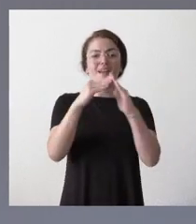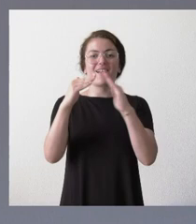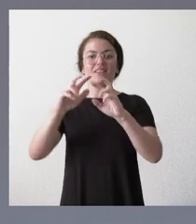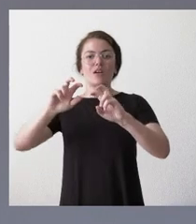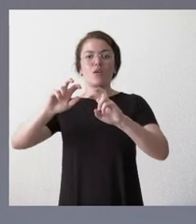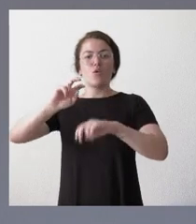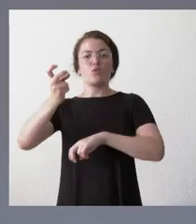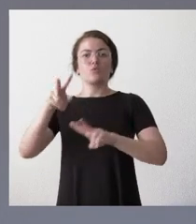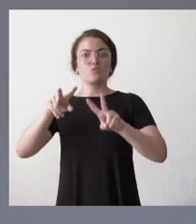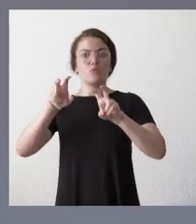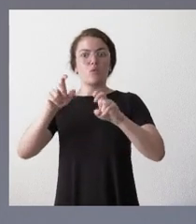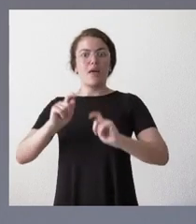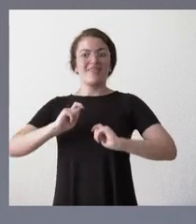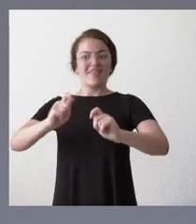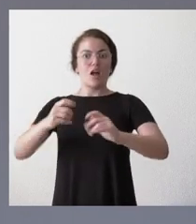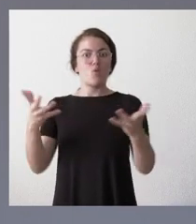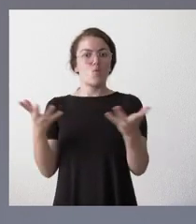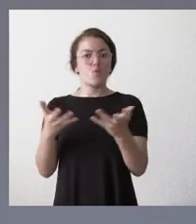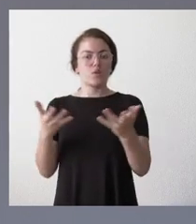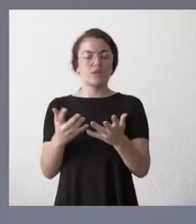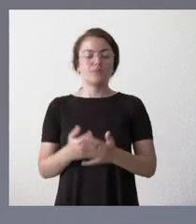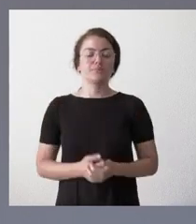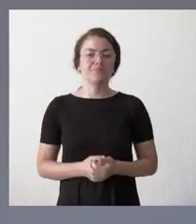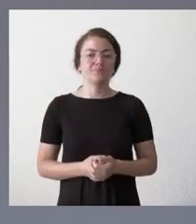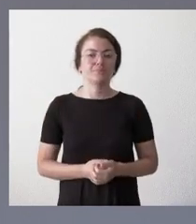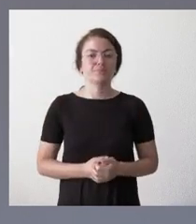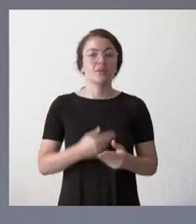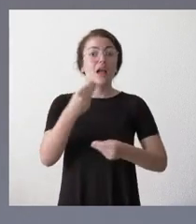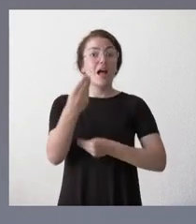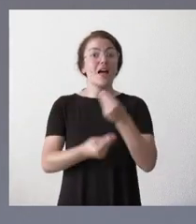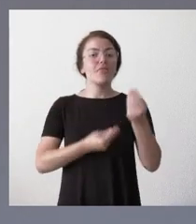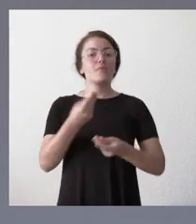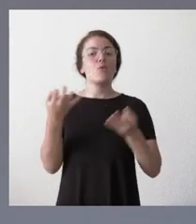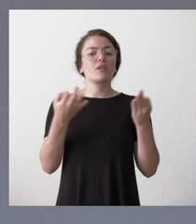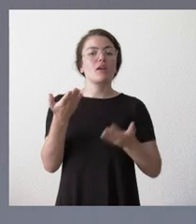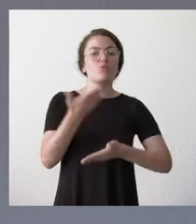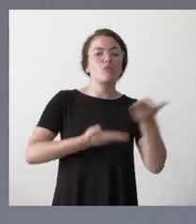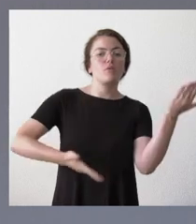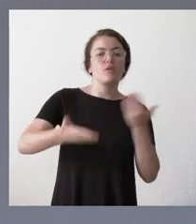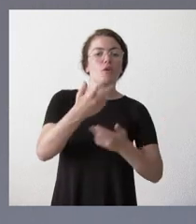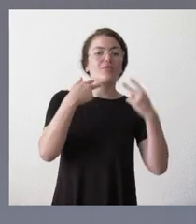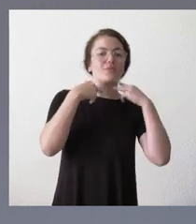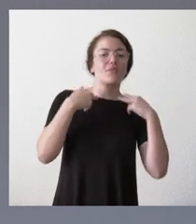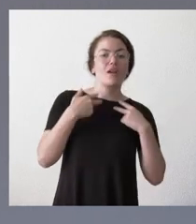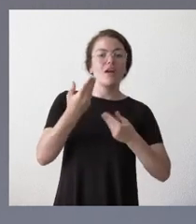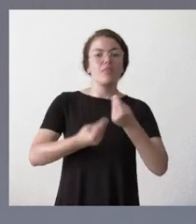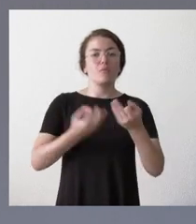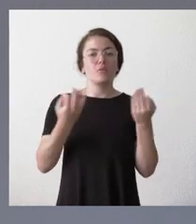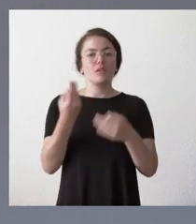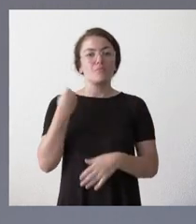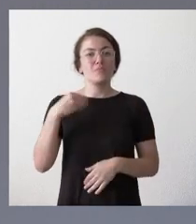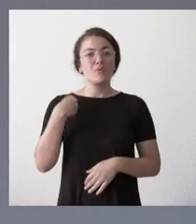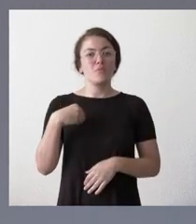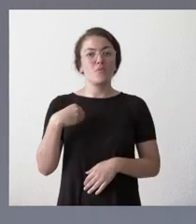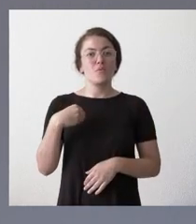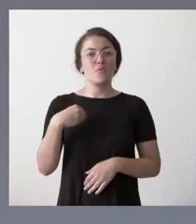manera urgente. En este caso, lo que vamos a hacer en colaboración con las diputaciones es ampliar esa línea que